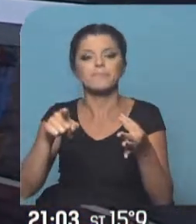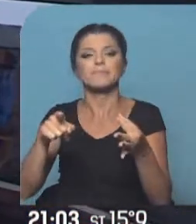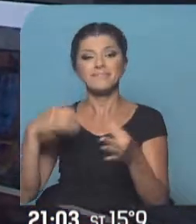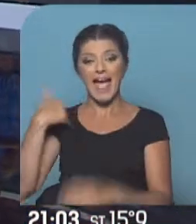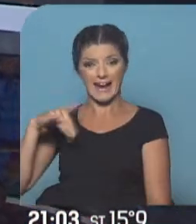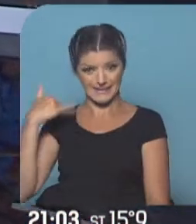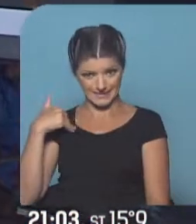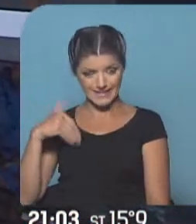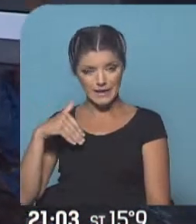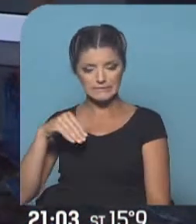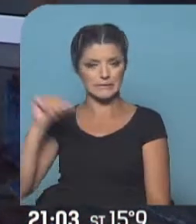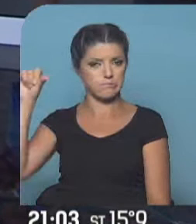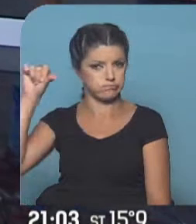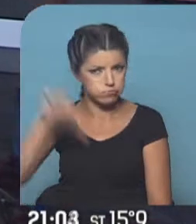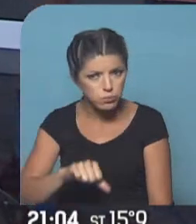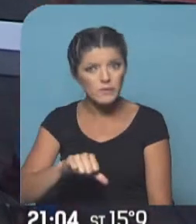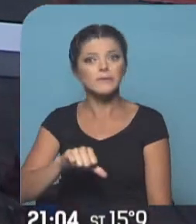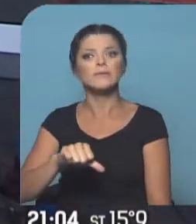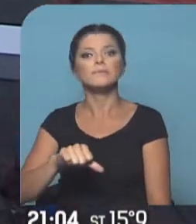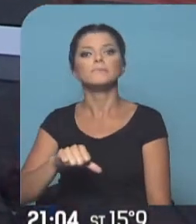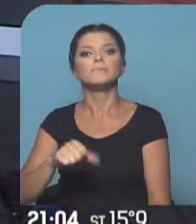Argentina fue de casi